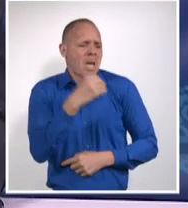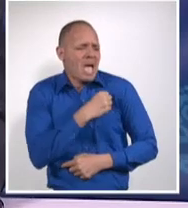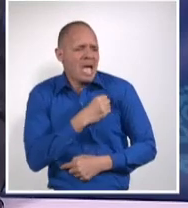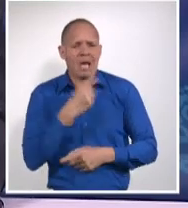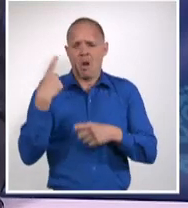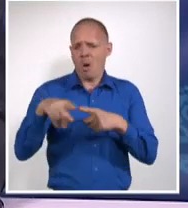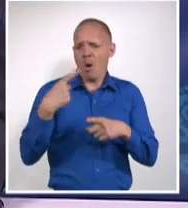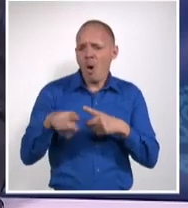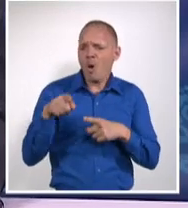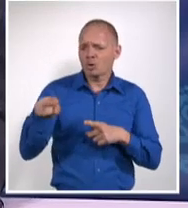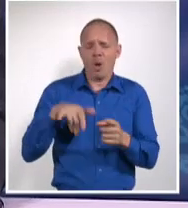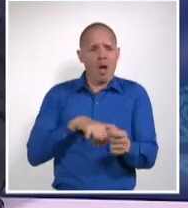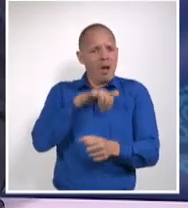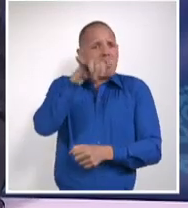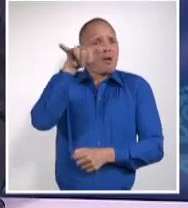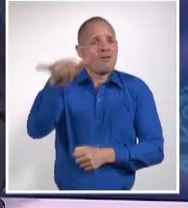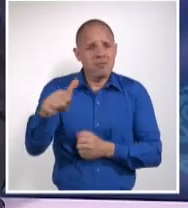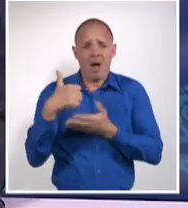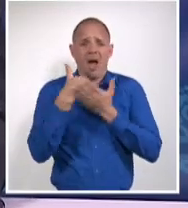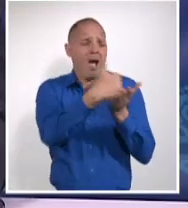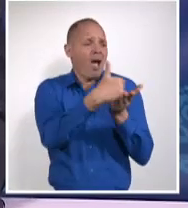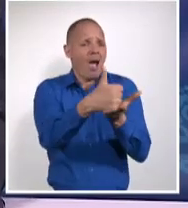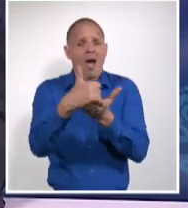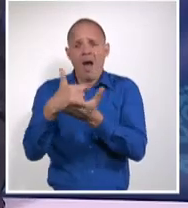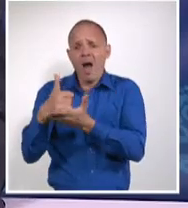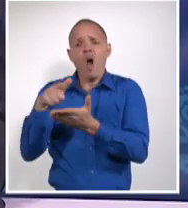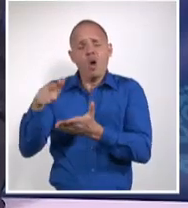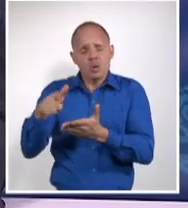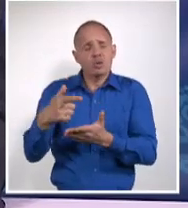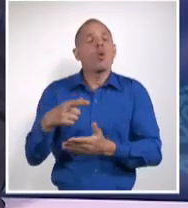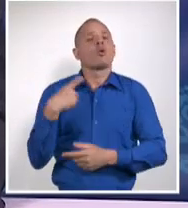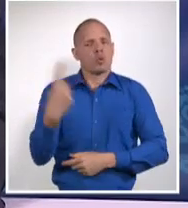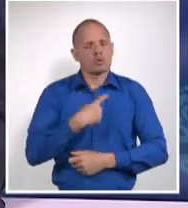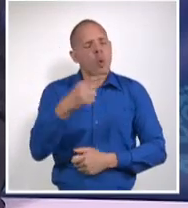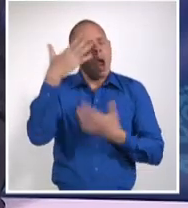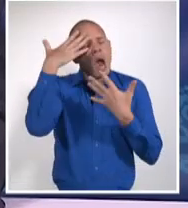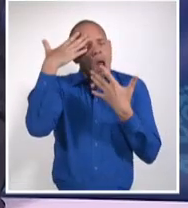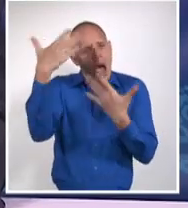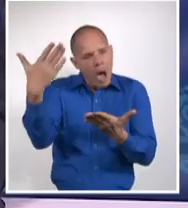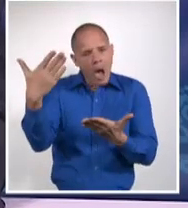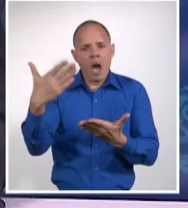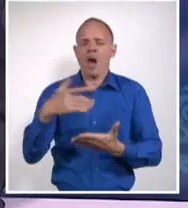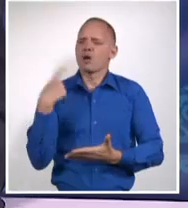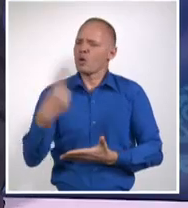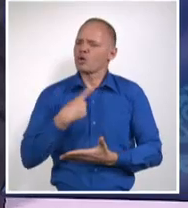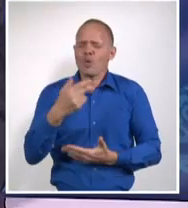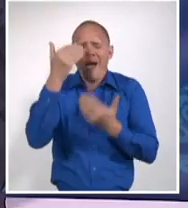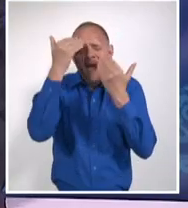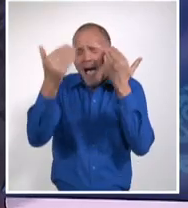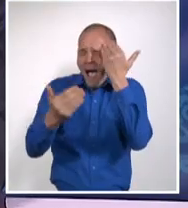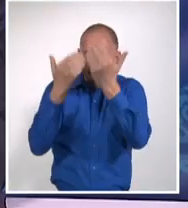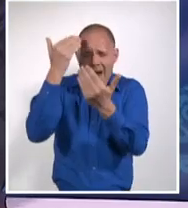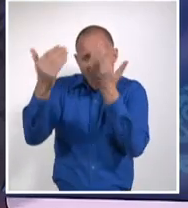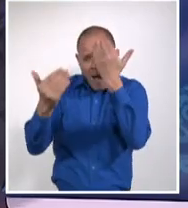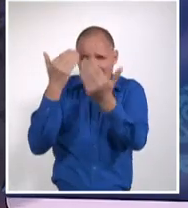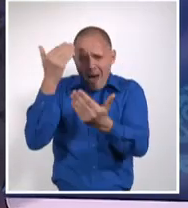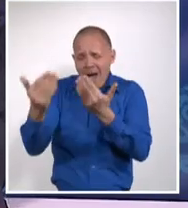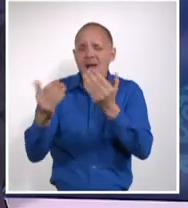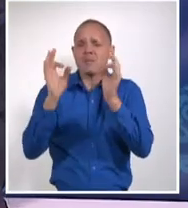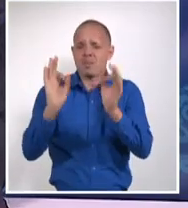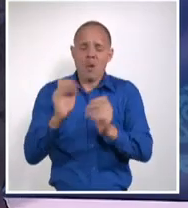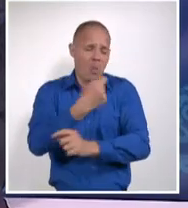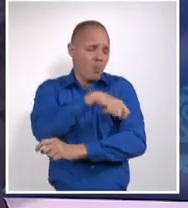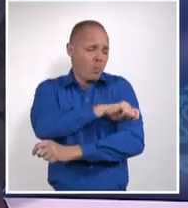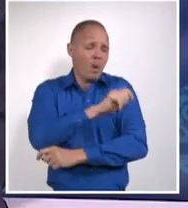ese combate por la vida alrededor del mundo el reconocimiento admiración y gratitud del pueblo brasileño